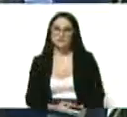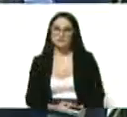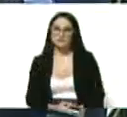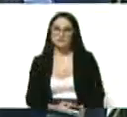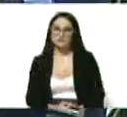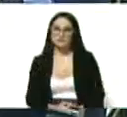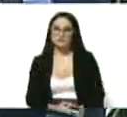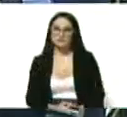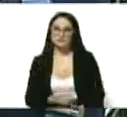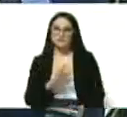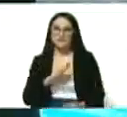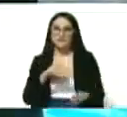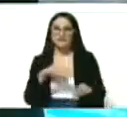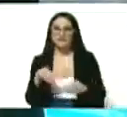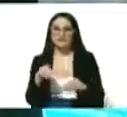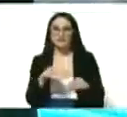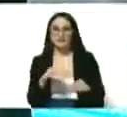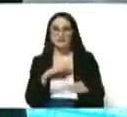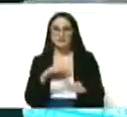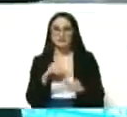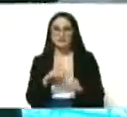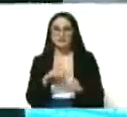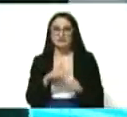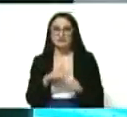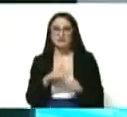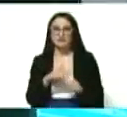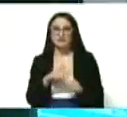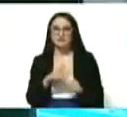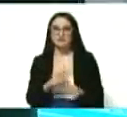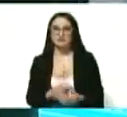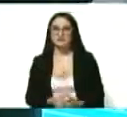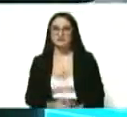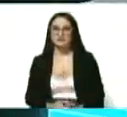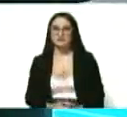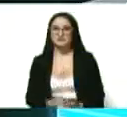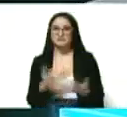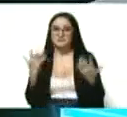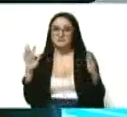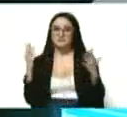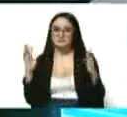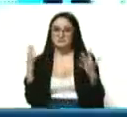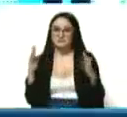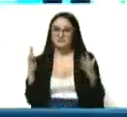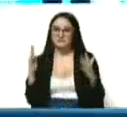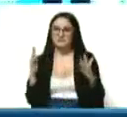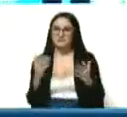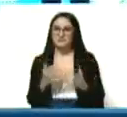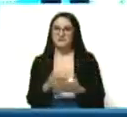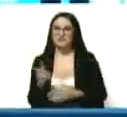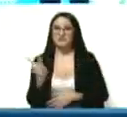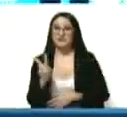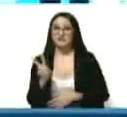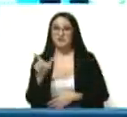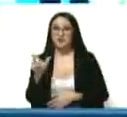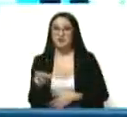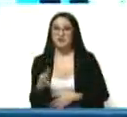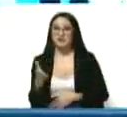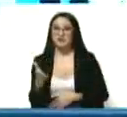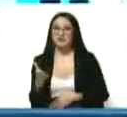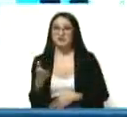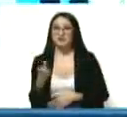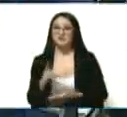la sede de PDVSA. Vamos a dar un sonoro aplauso a este gran venezolano, quien